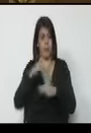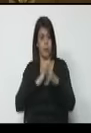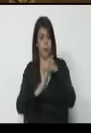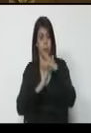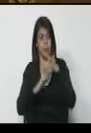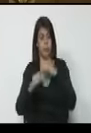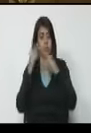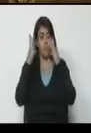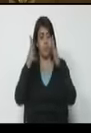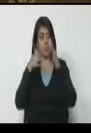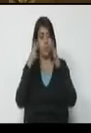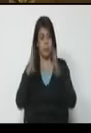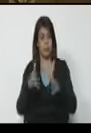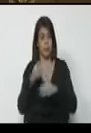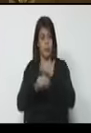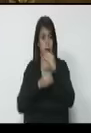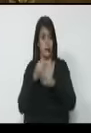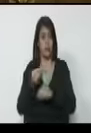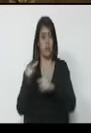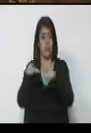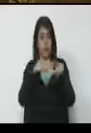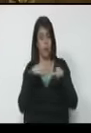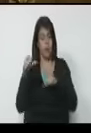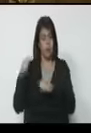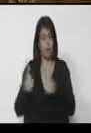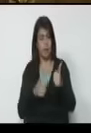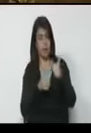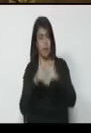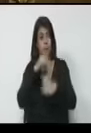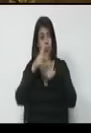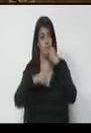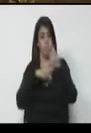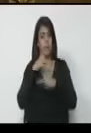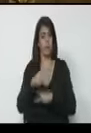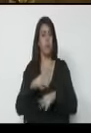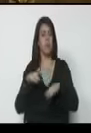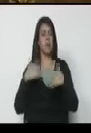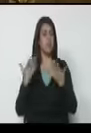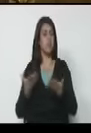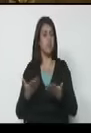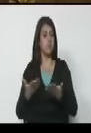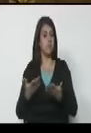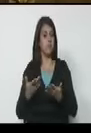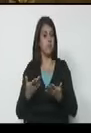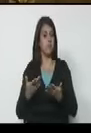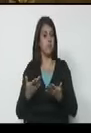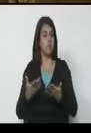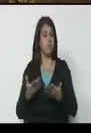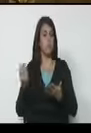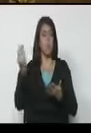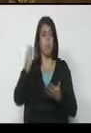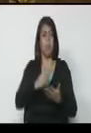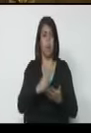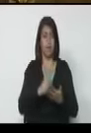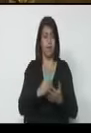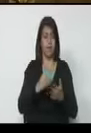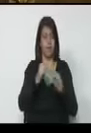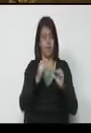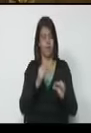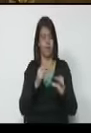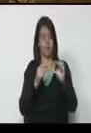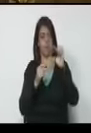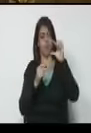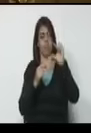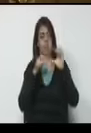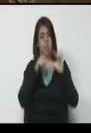a los que se les recomendó anotarse con el estatus de perseguidos políticos. Adivinen para qué. Para engrosar el expediente